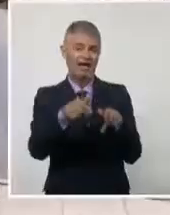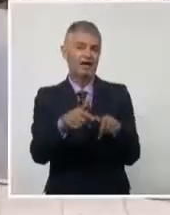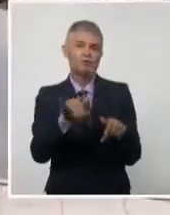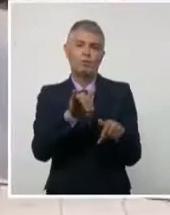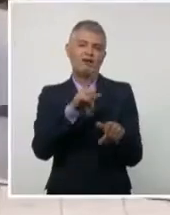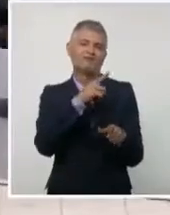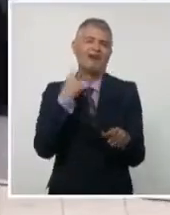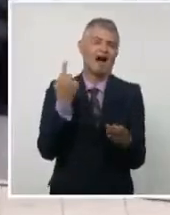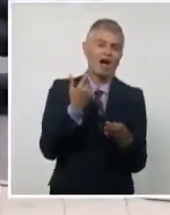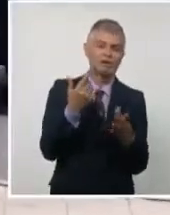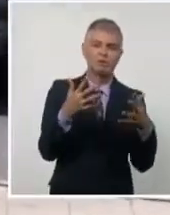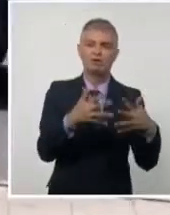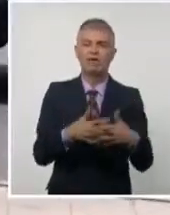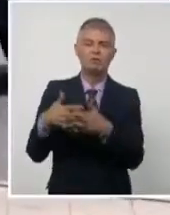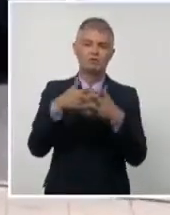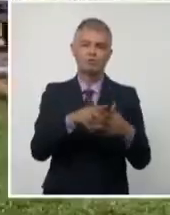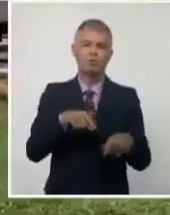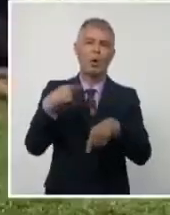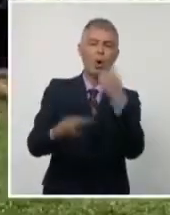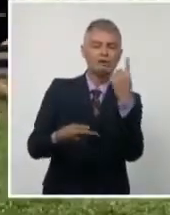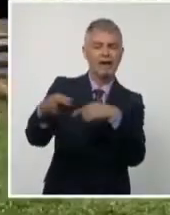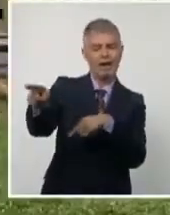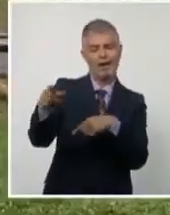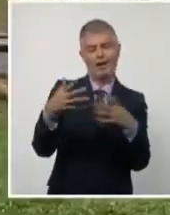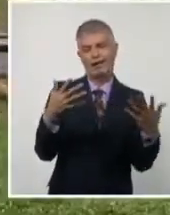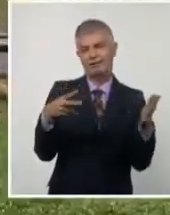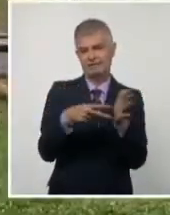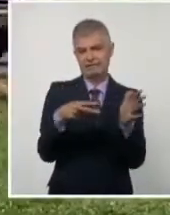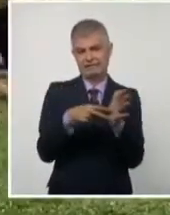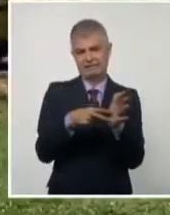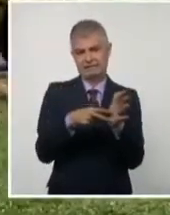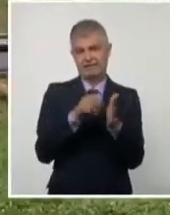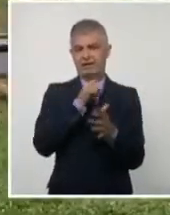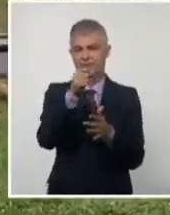frente a la resistencia de Damasco. Diana Valido, Sistema Informativo de la Televisión Cubana.